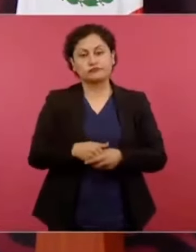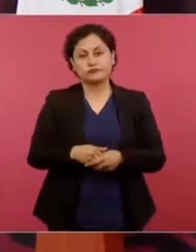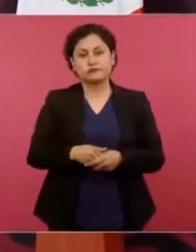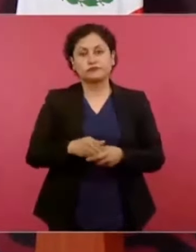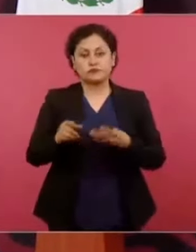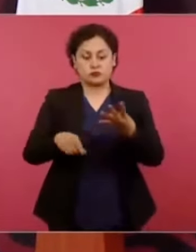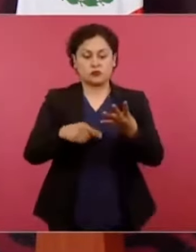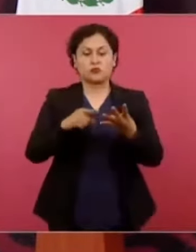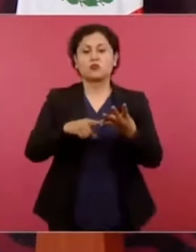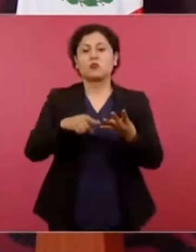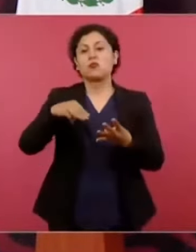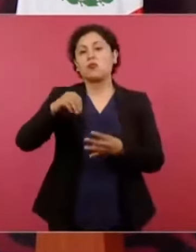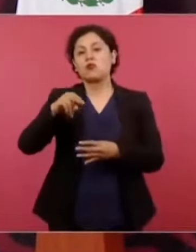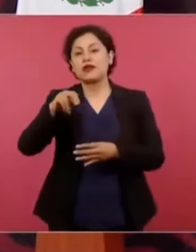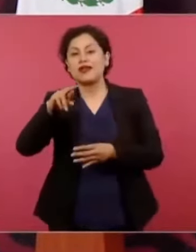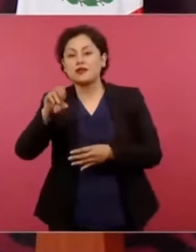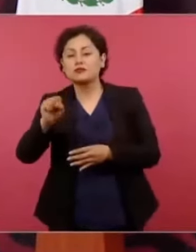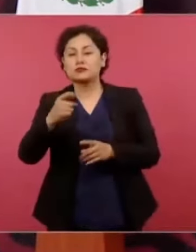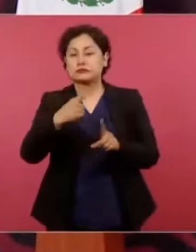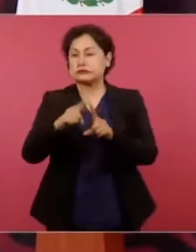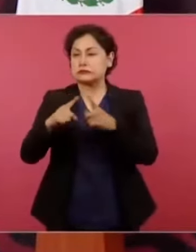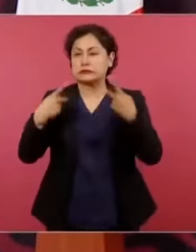los moneros,